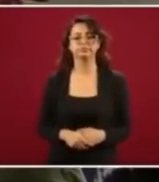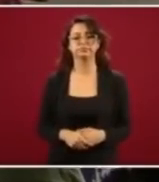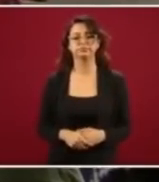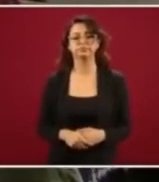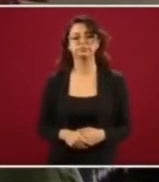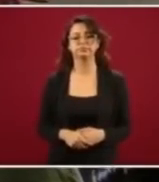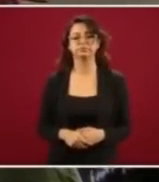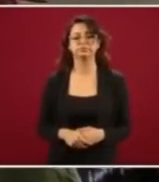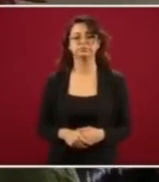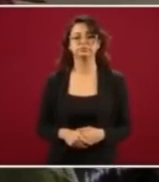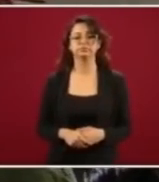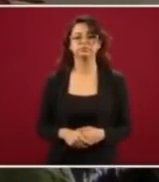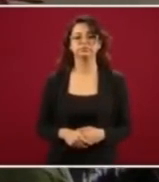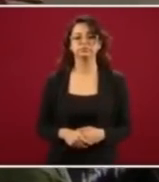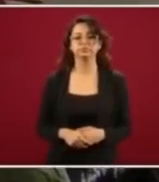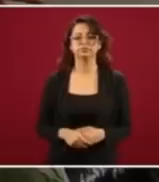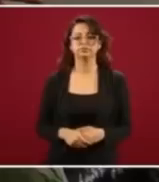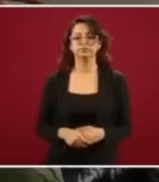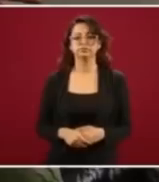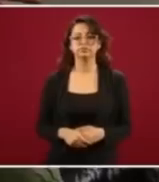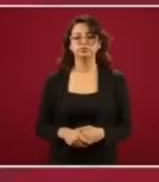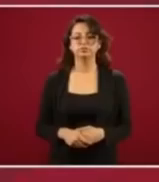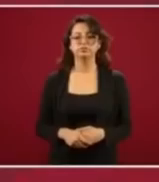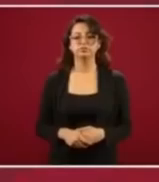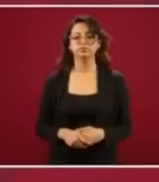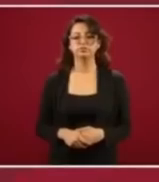que dicho sea de paso,